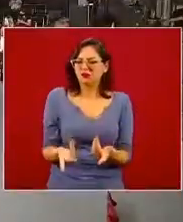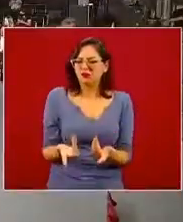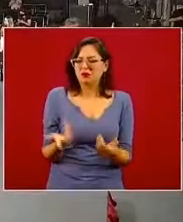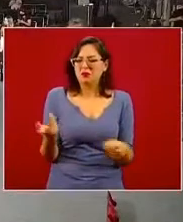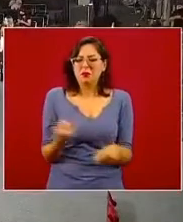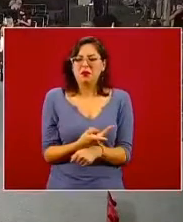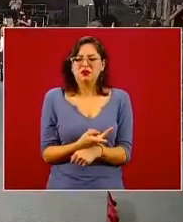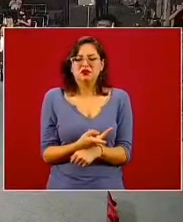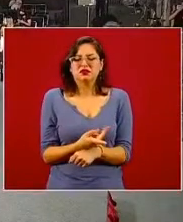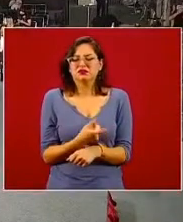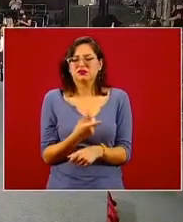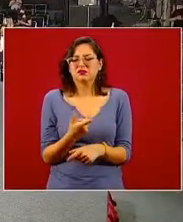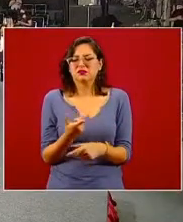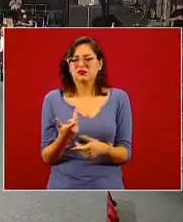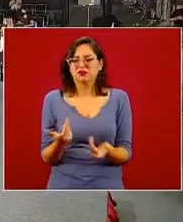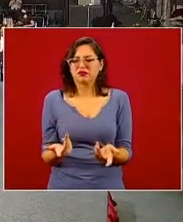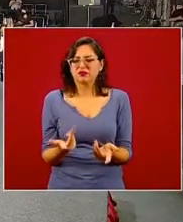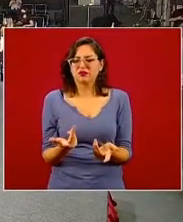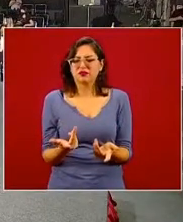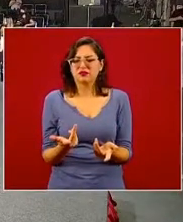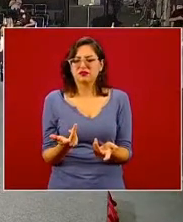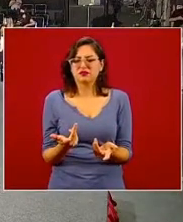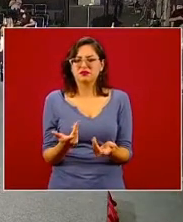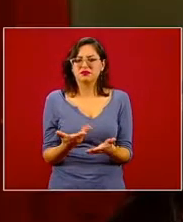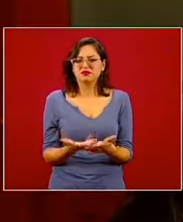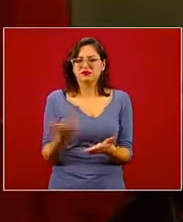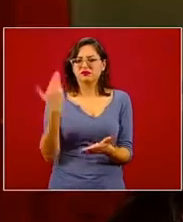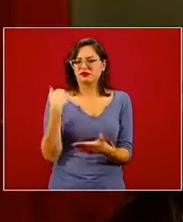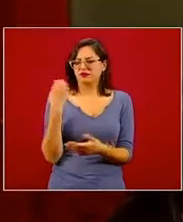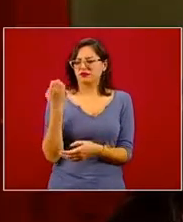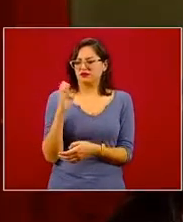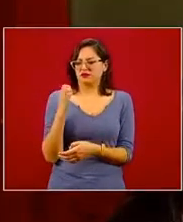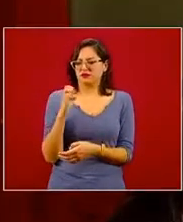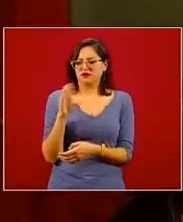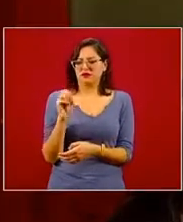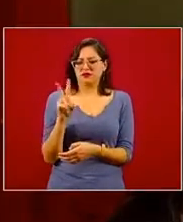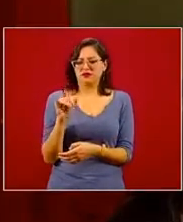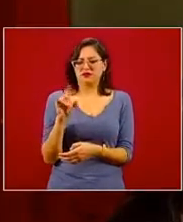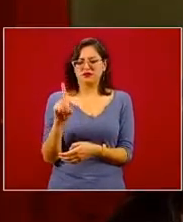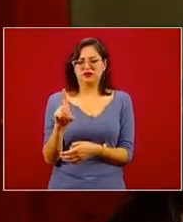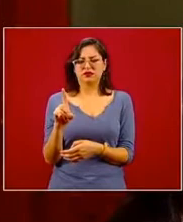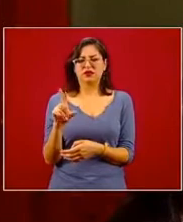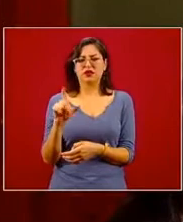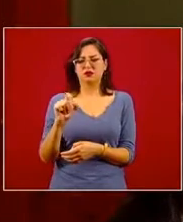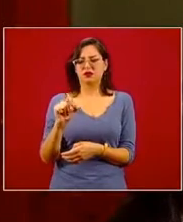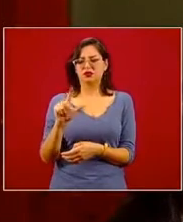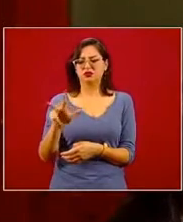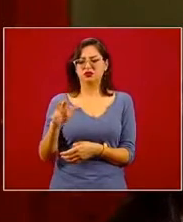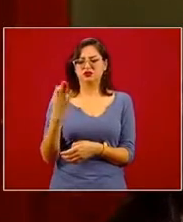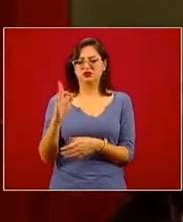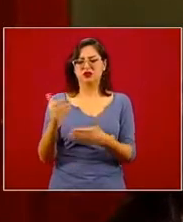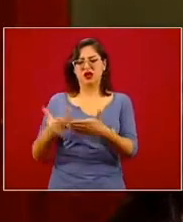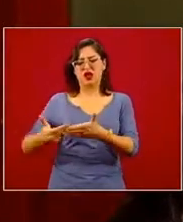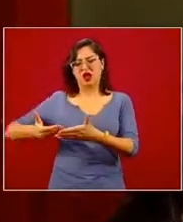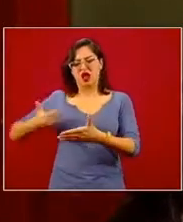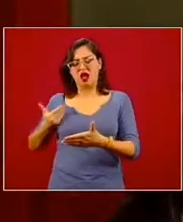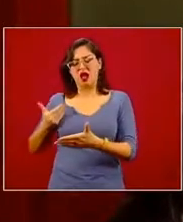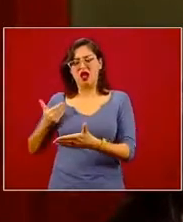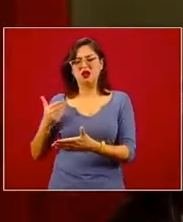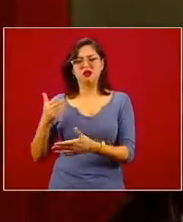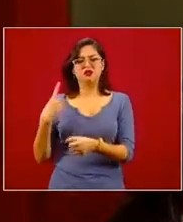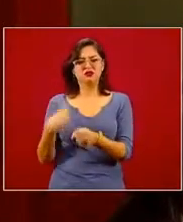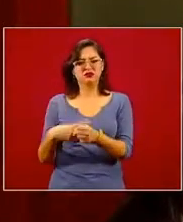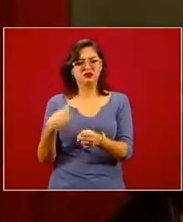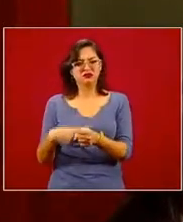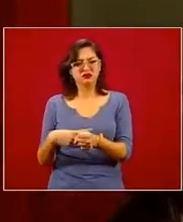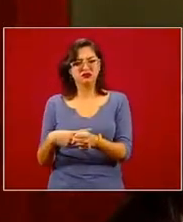Viene in a mí any me case, I parece que think hay that what's algo important en is enero how important is y this? antes del 28 de Is there febrero an en la estrategia important epidemiológica, impact eso